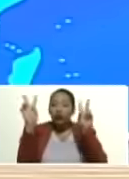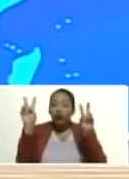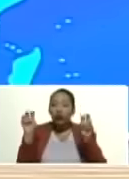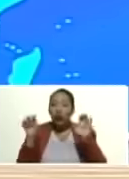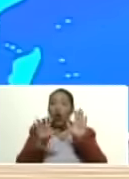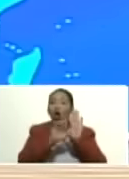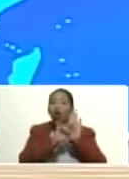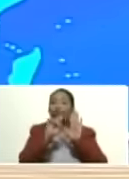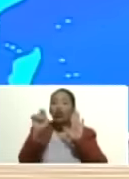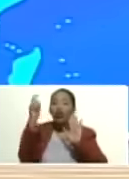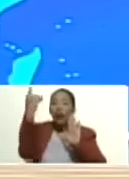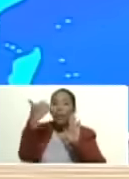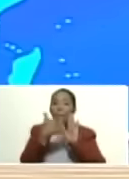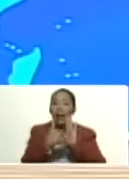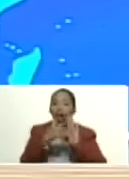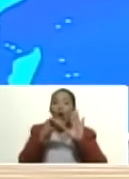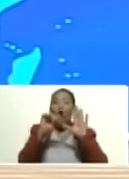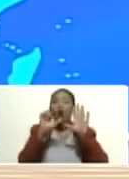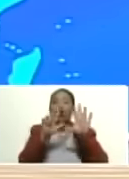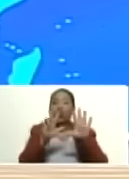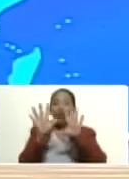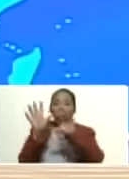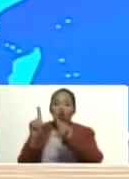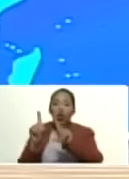Constitución de 1811.